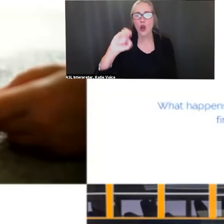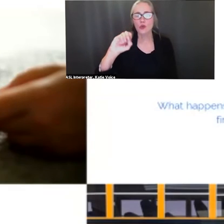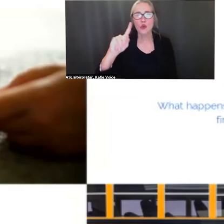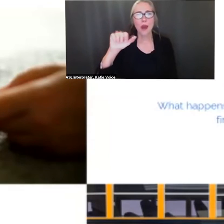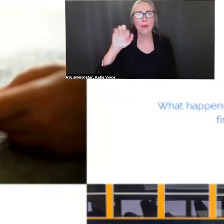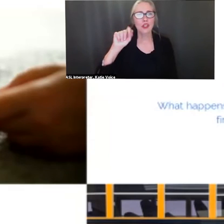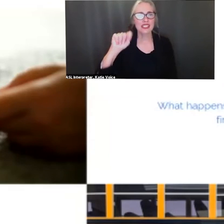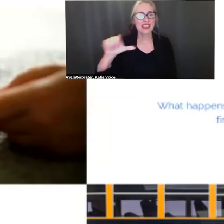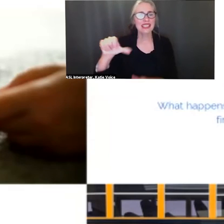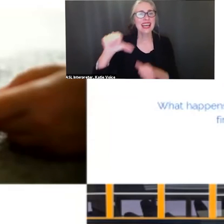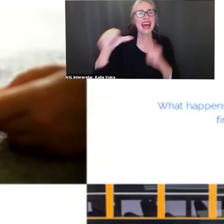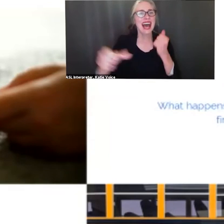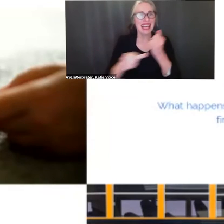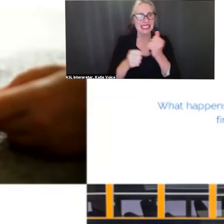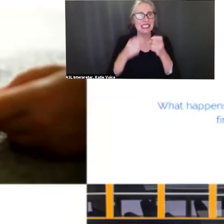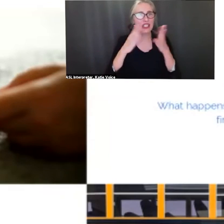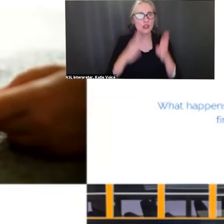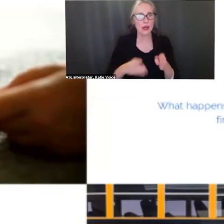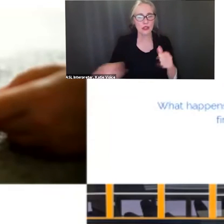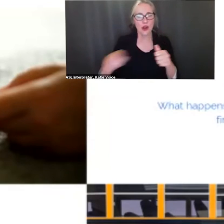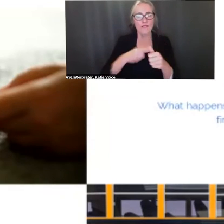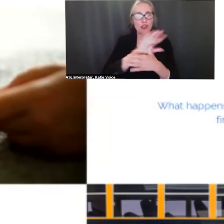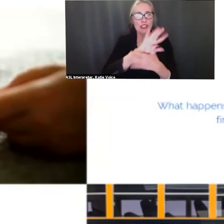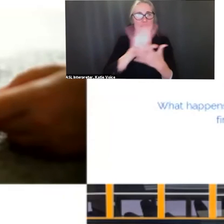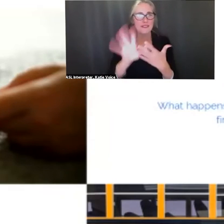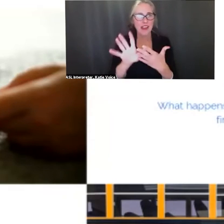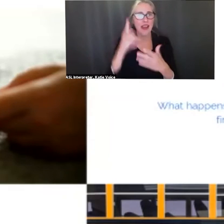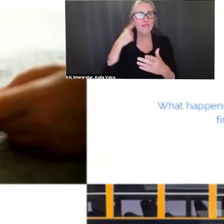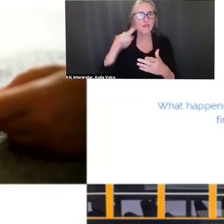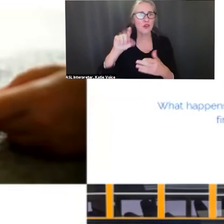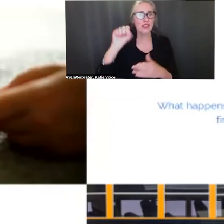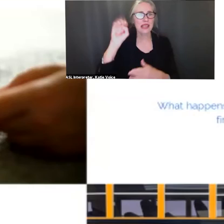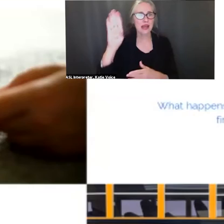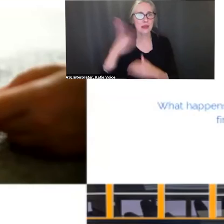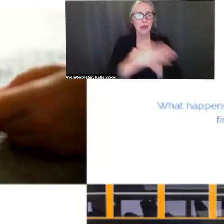organización First Five del condado de Santa Bárbara. Adelante.